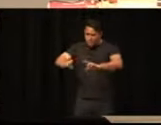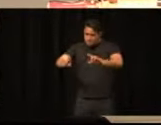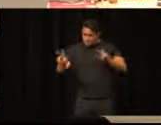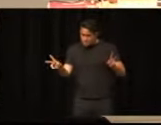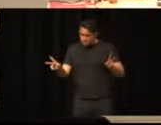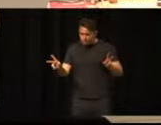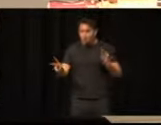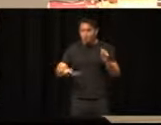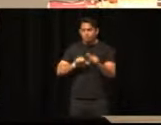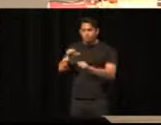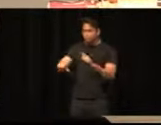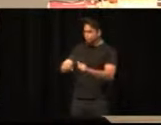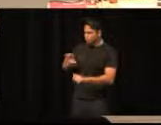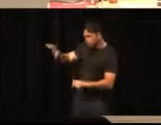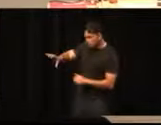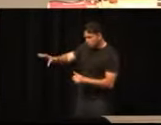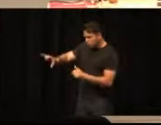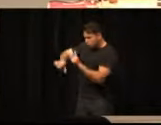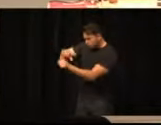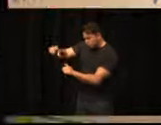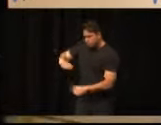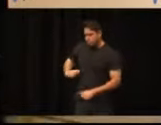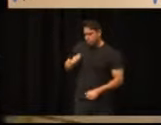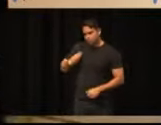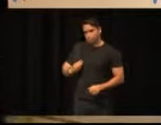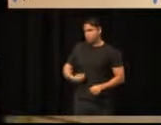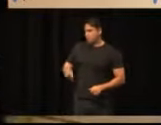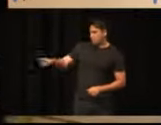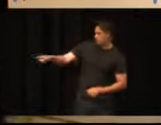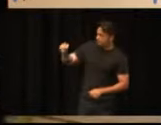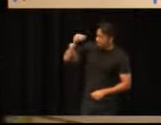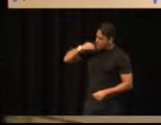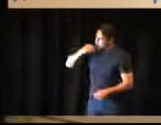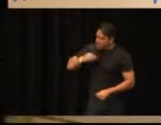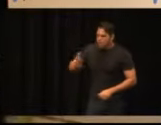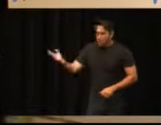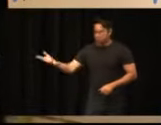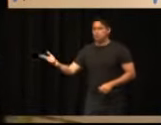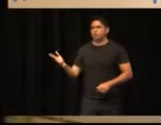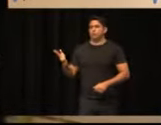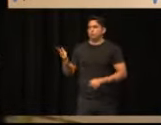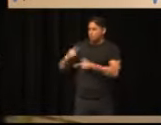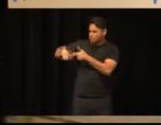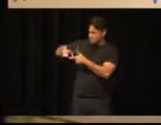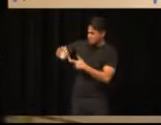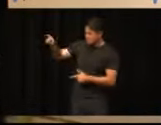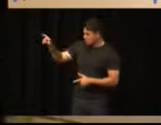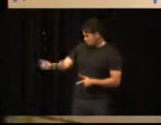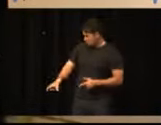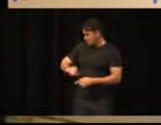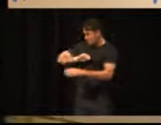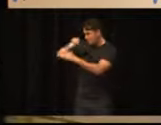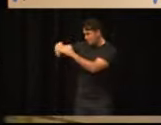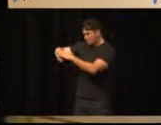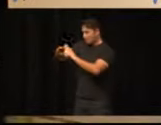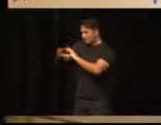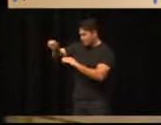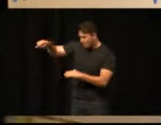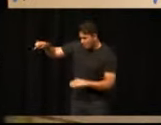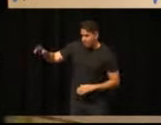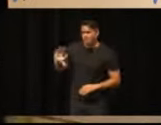medio para diferenciar, hacer la diferencia en la vida de alguien. Y allí yo veo que muchas veces hay ese